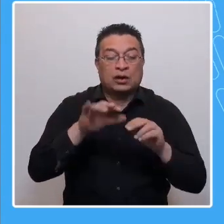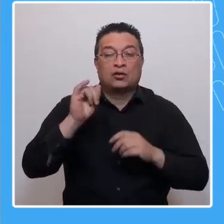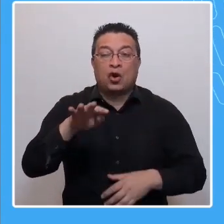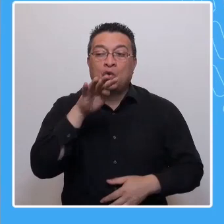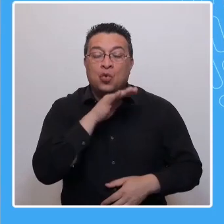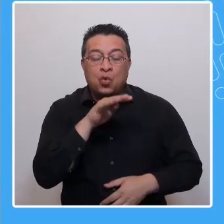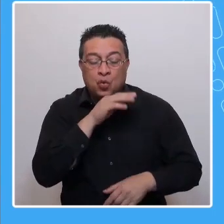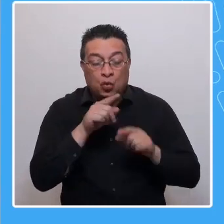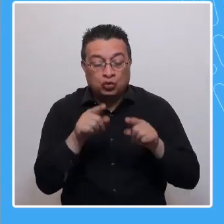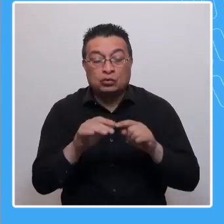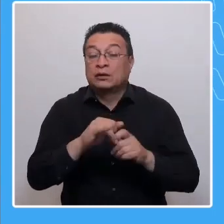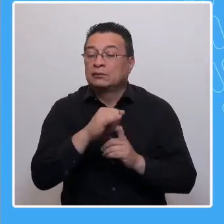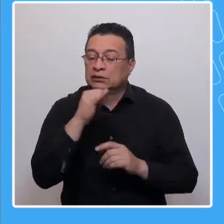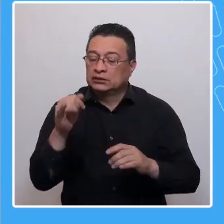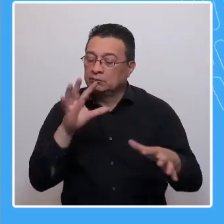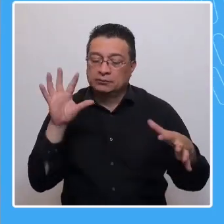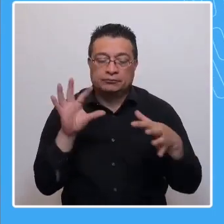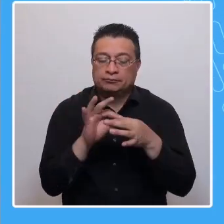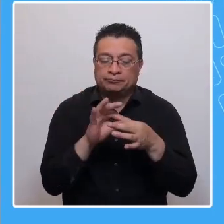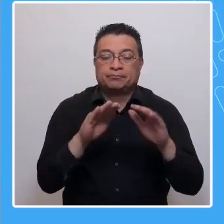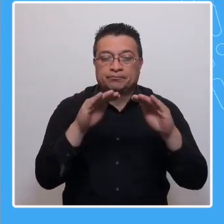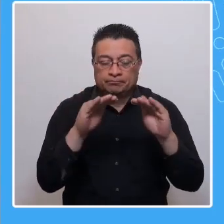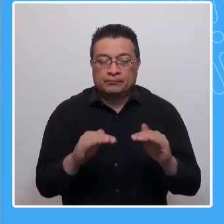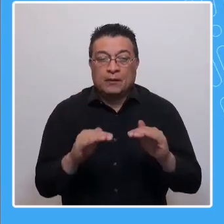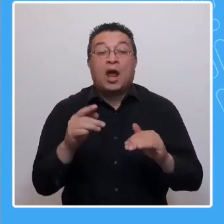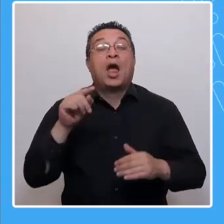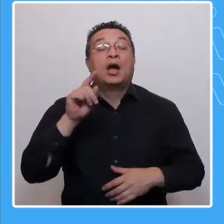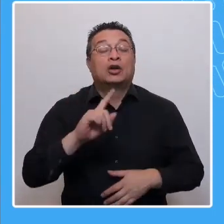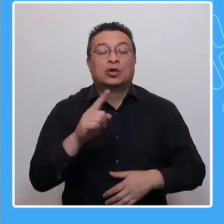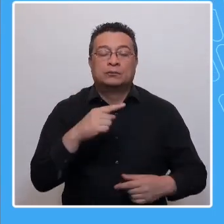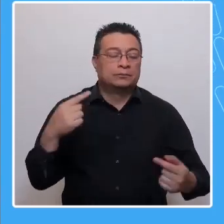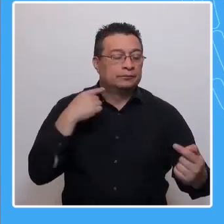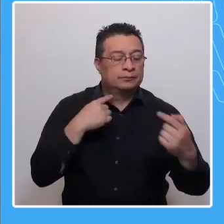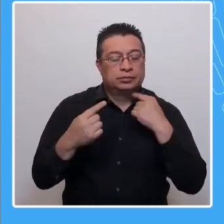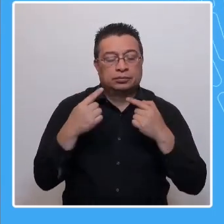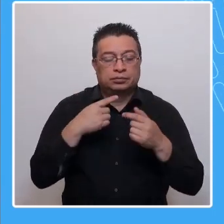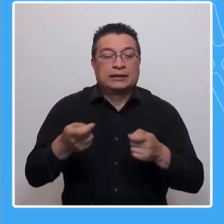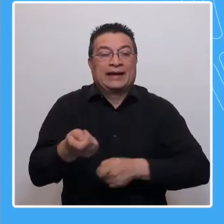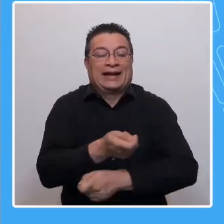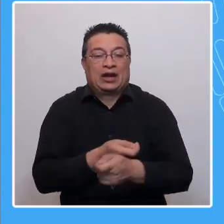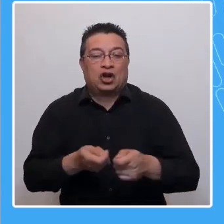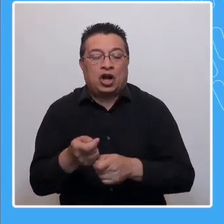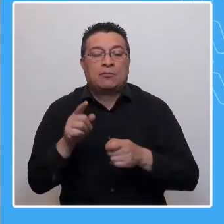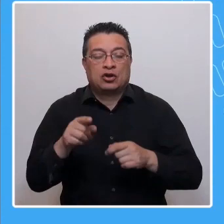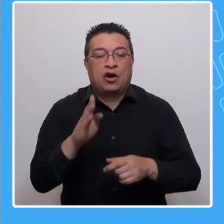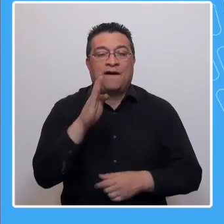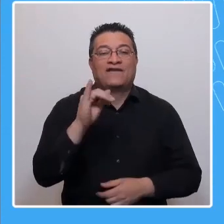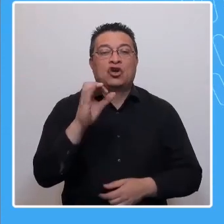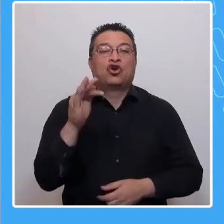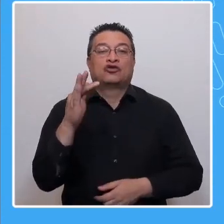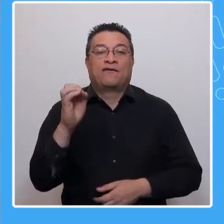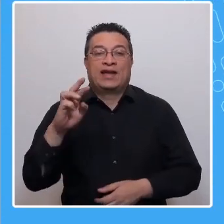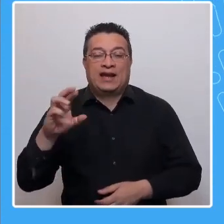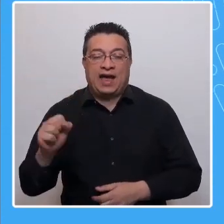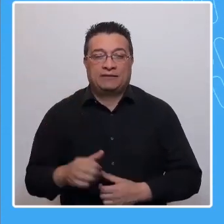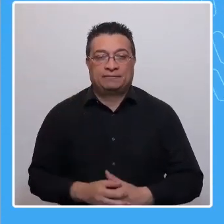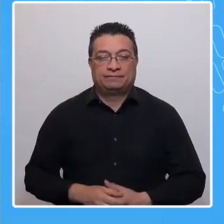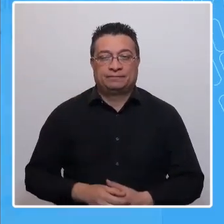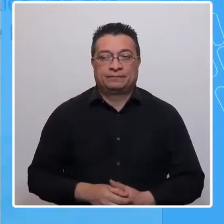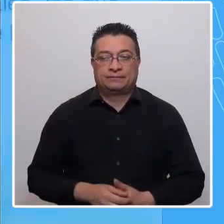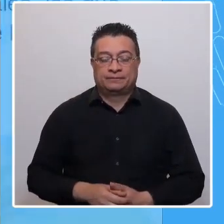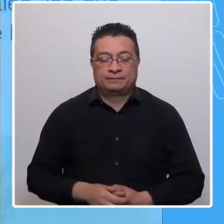ancestrales, siempre que sean de bajo impacto y en ningún caso afecten el equilibrio dinámico de la criósfera y sus crioformas.